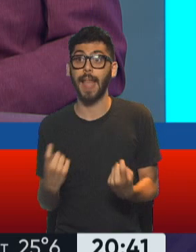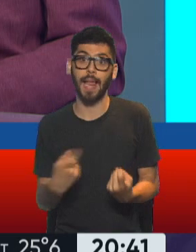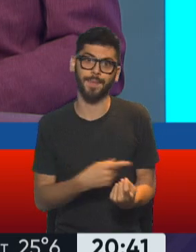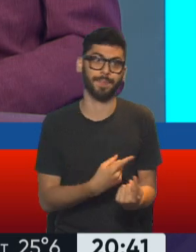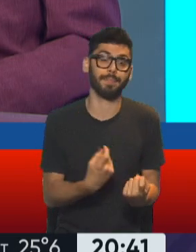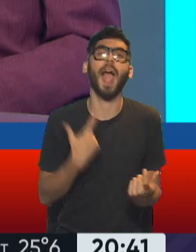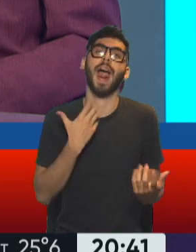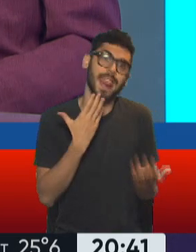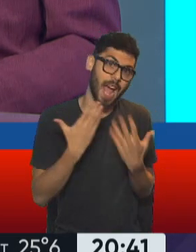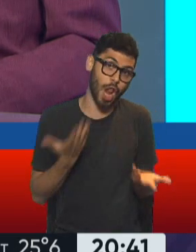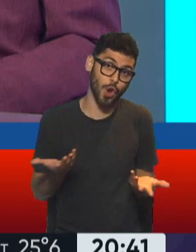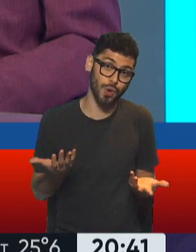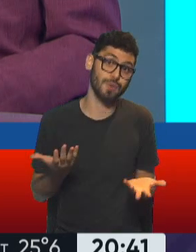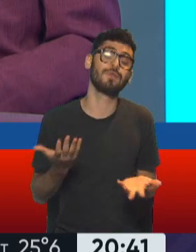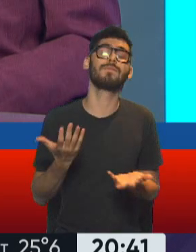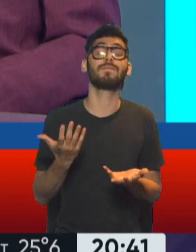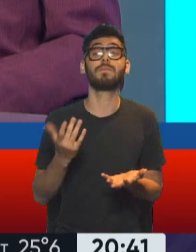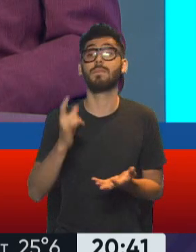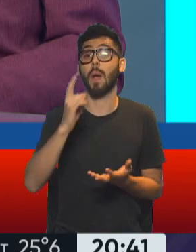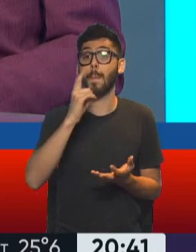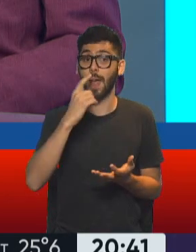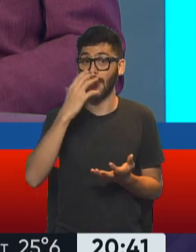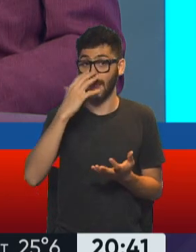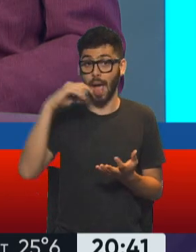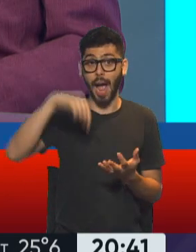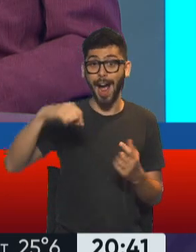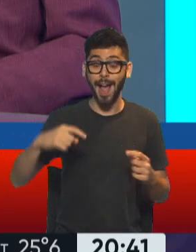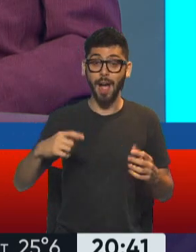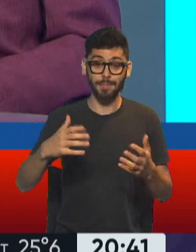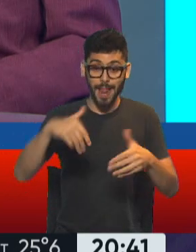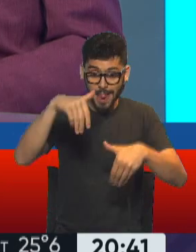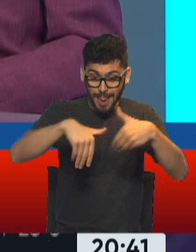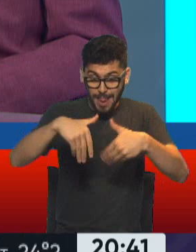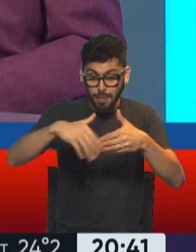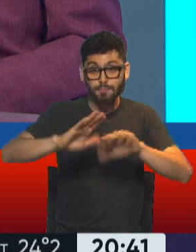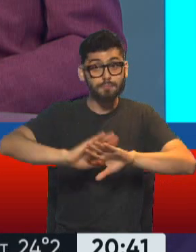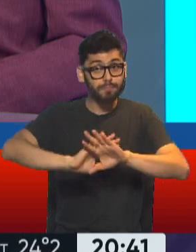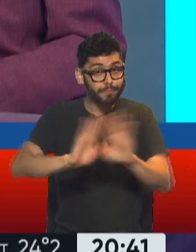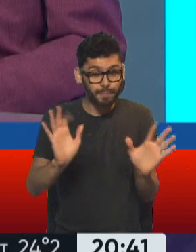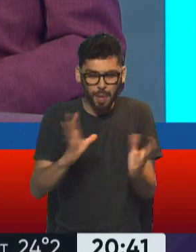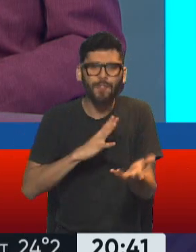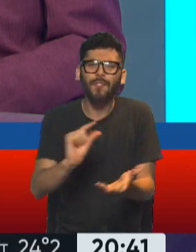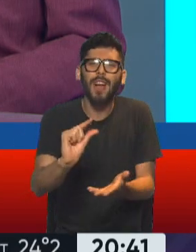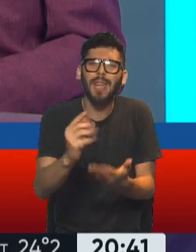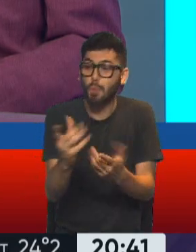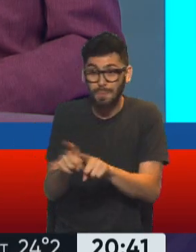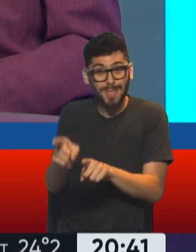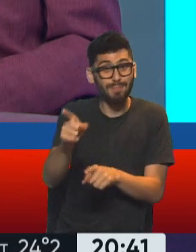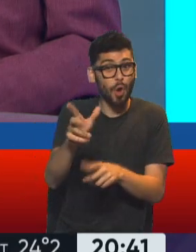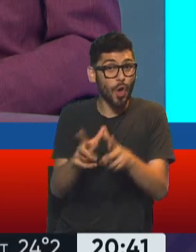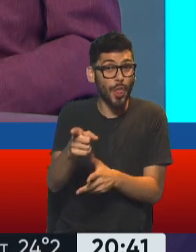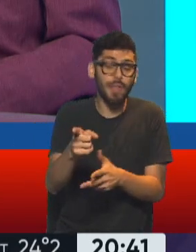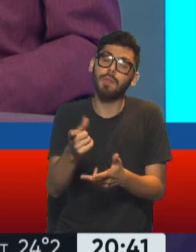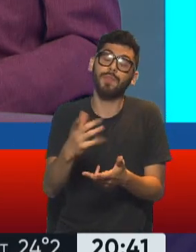y yo creo que una vez que se dirima esta situación electoral que falta poco como dice si la